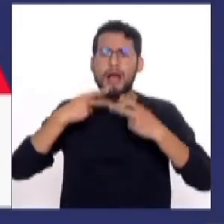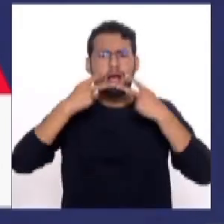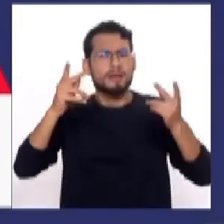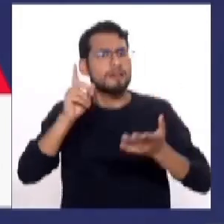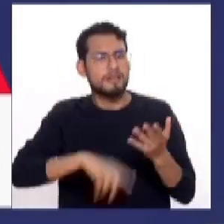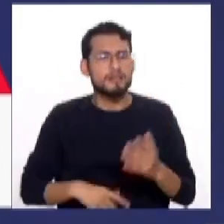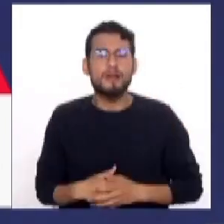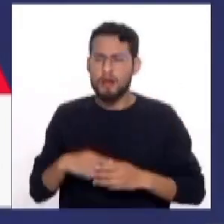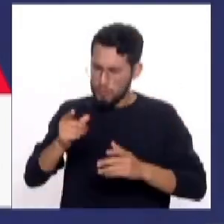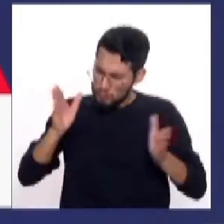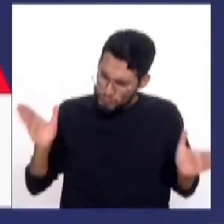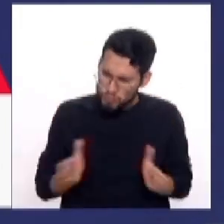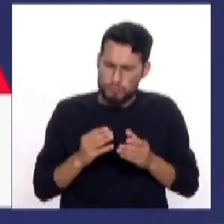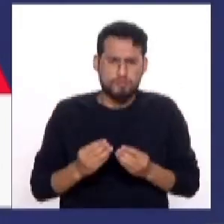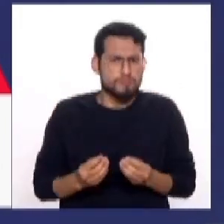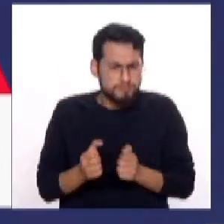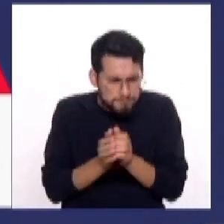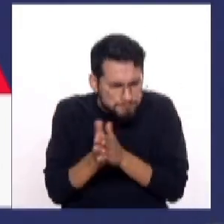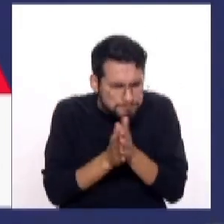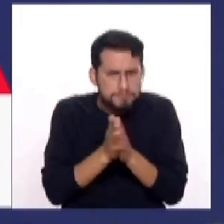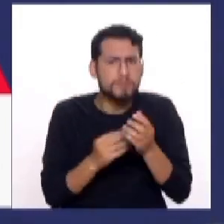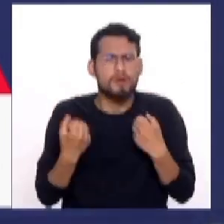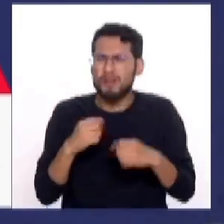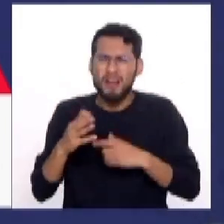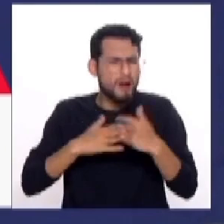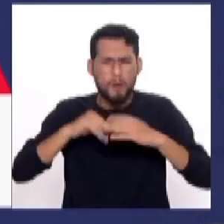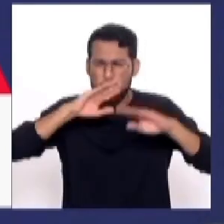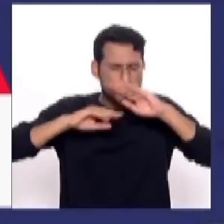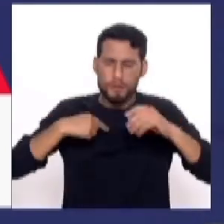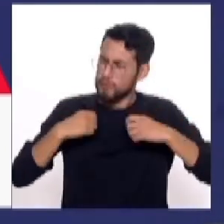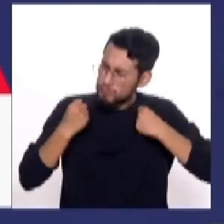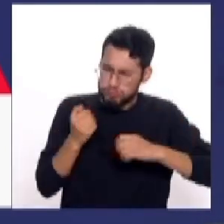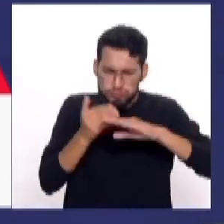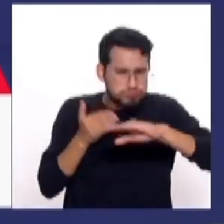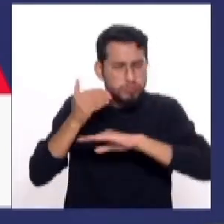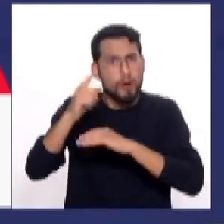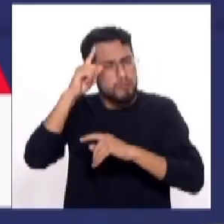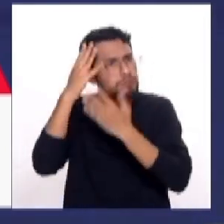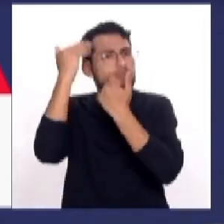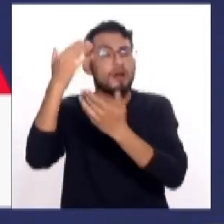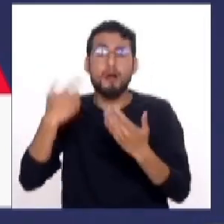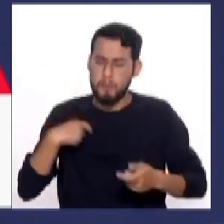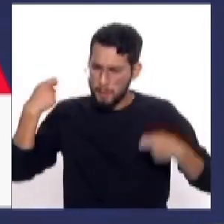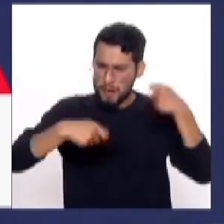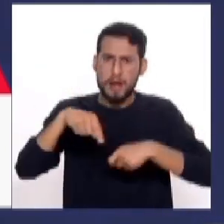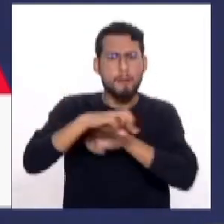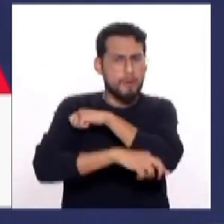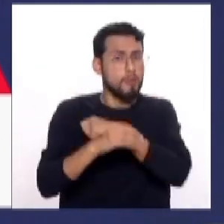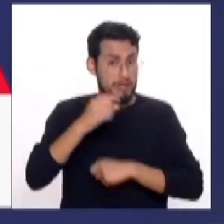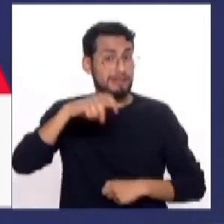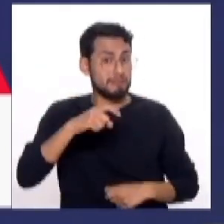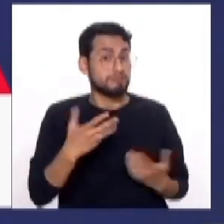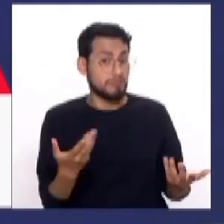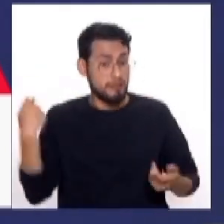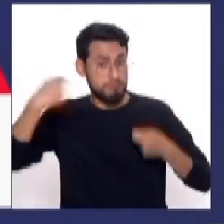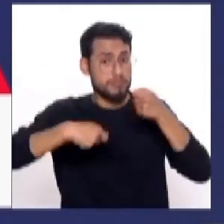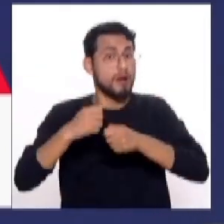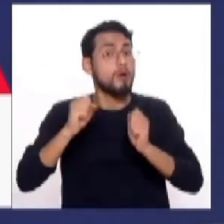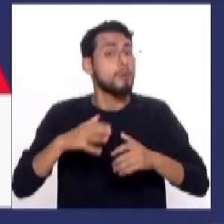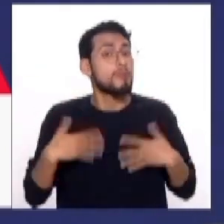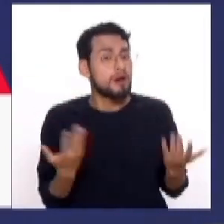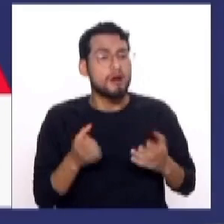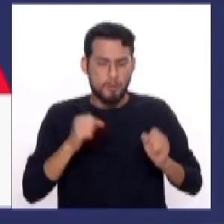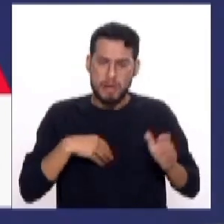a a motivarse a a afrontar los desafíos que tenemos con optimismo y a invertir en nuestros países porque lo necesitamos también para